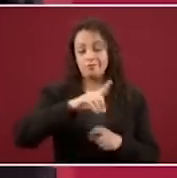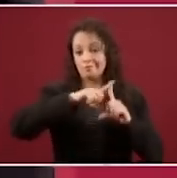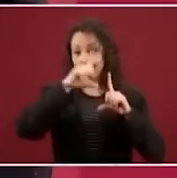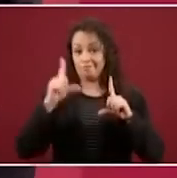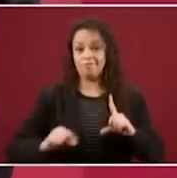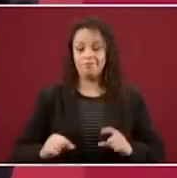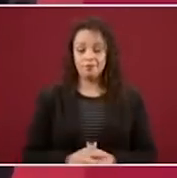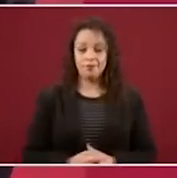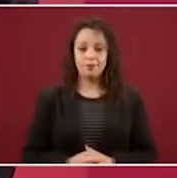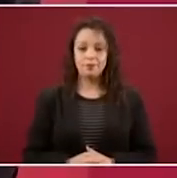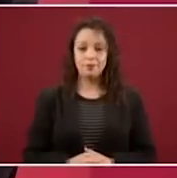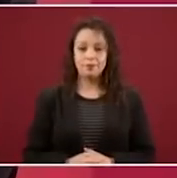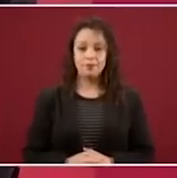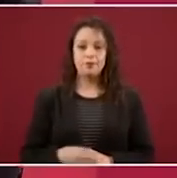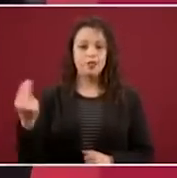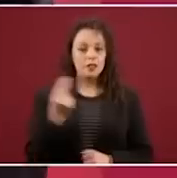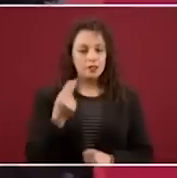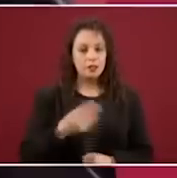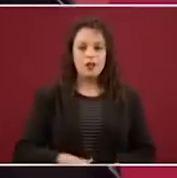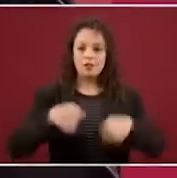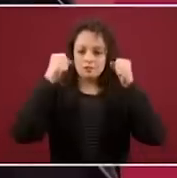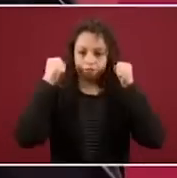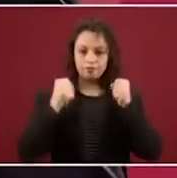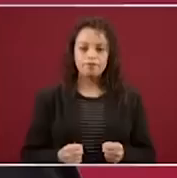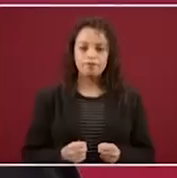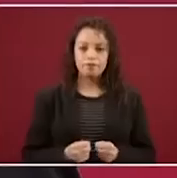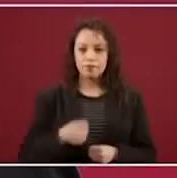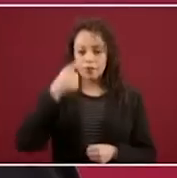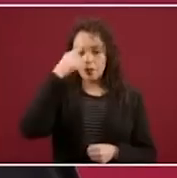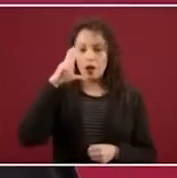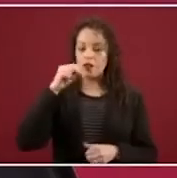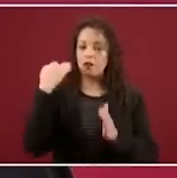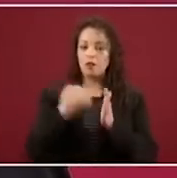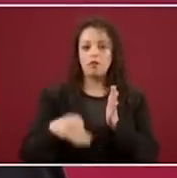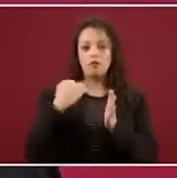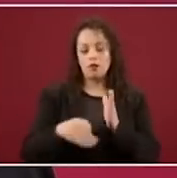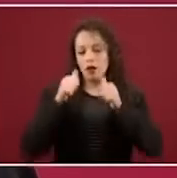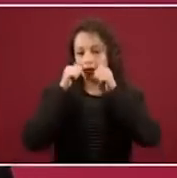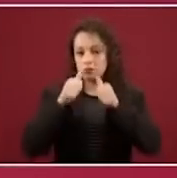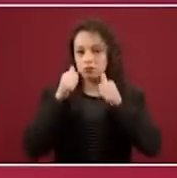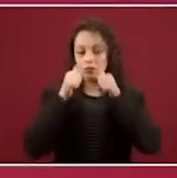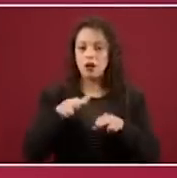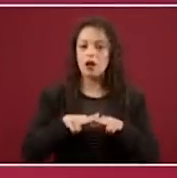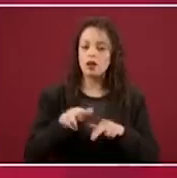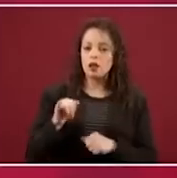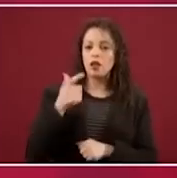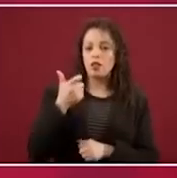Vamos a garantizar que no falten los recursos.